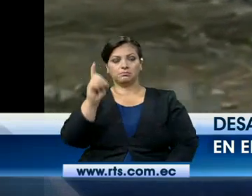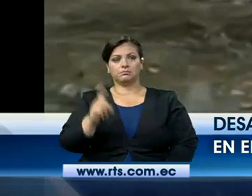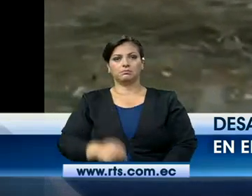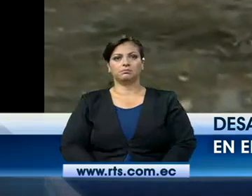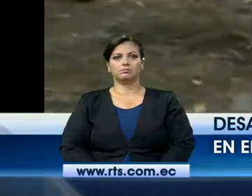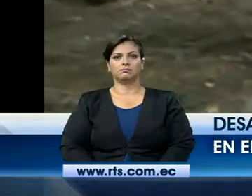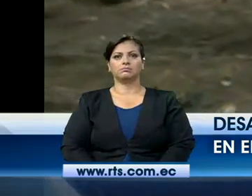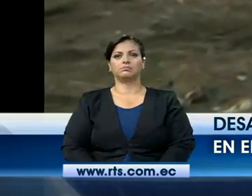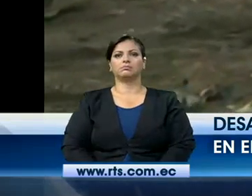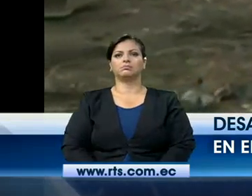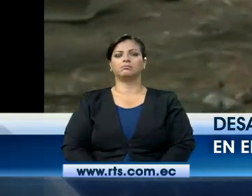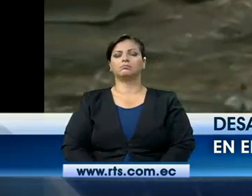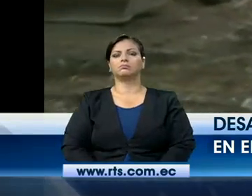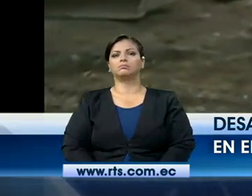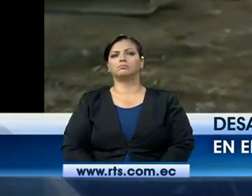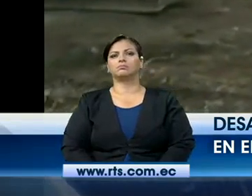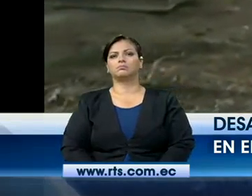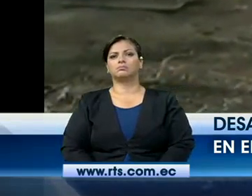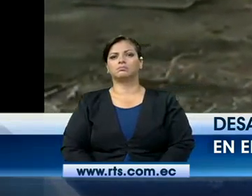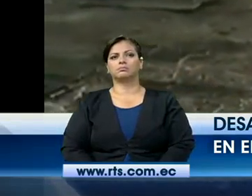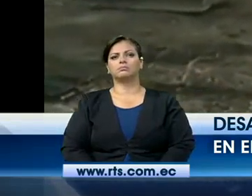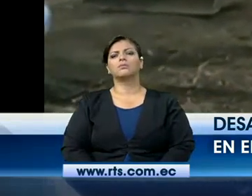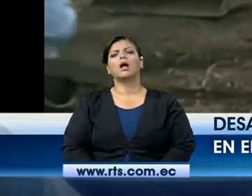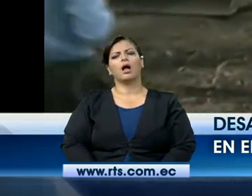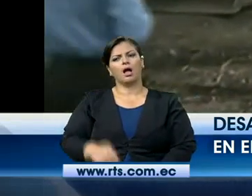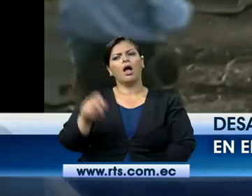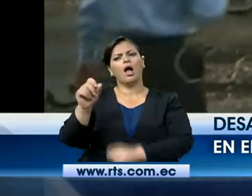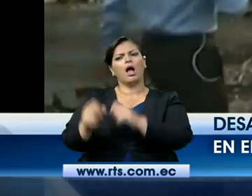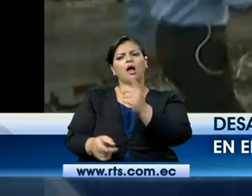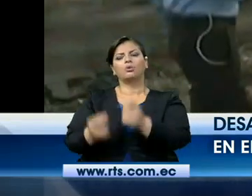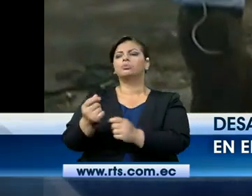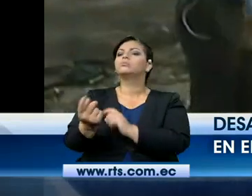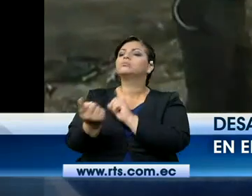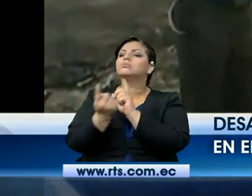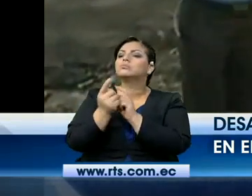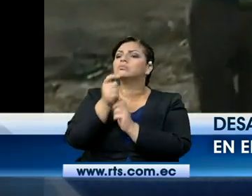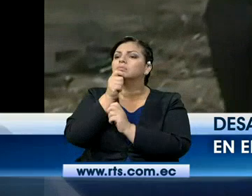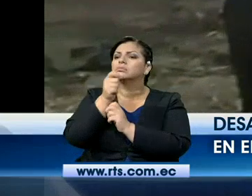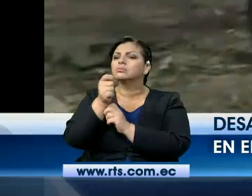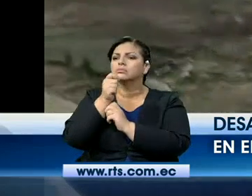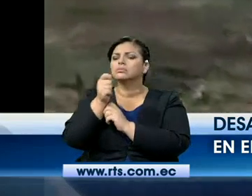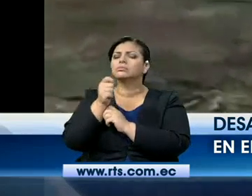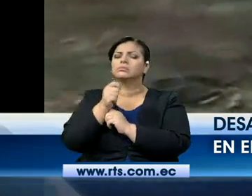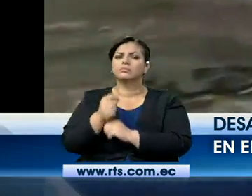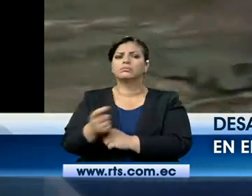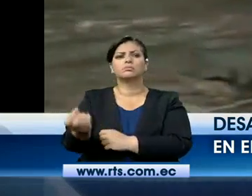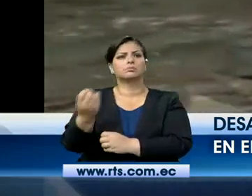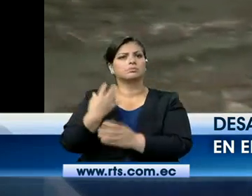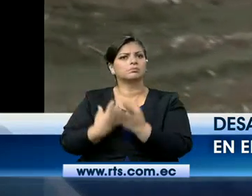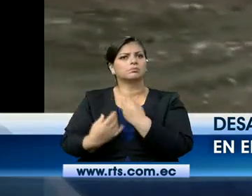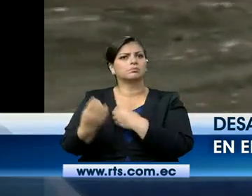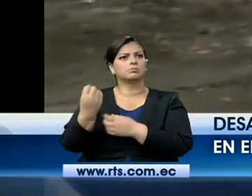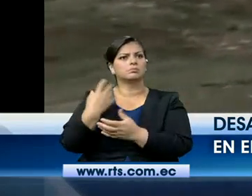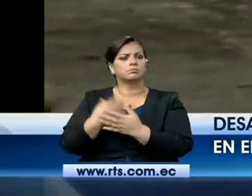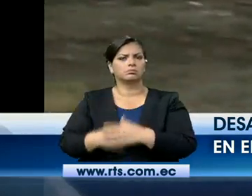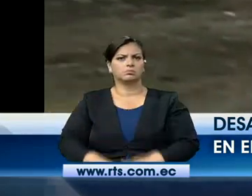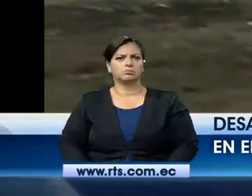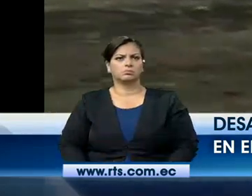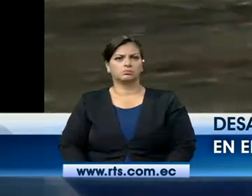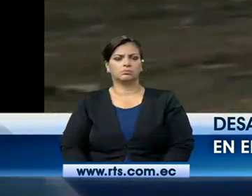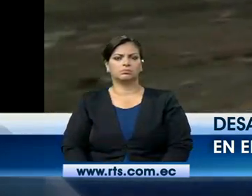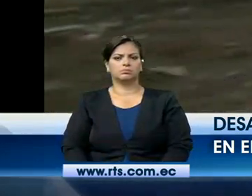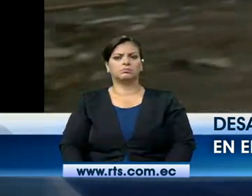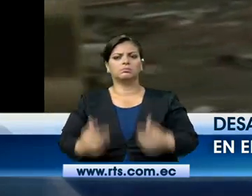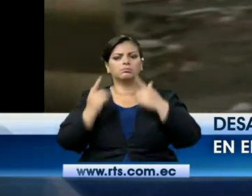o que en este caso han accedido a dialogar con nosotros, lo que manifiestan es que ellos solo estaban cuidando el